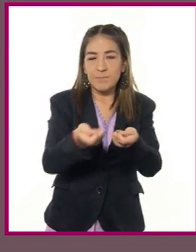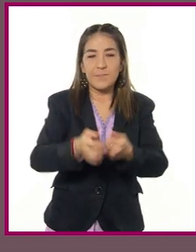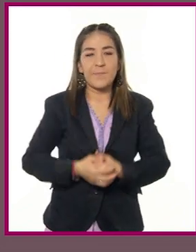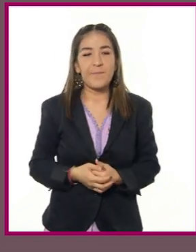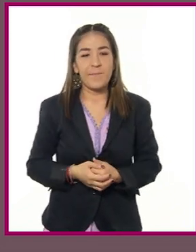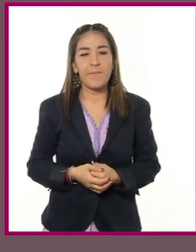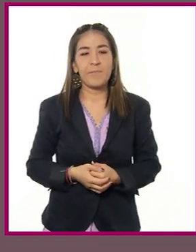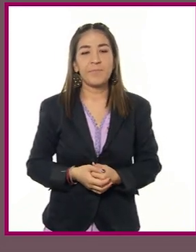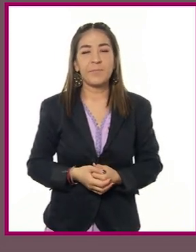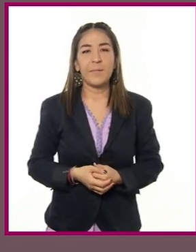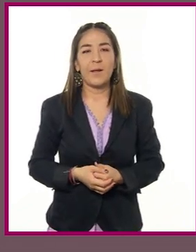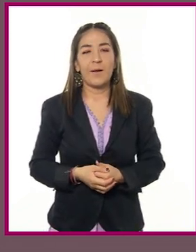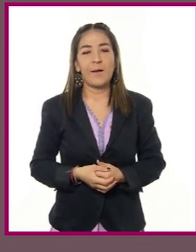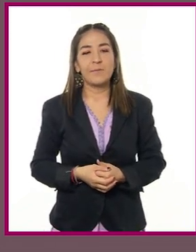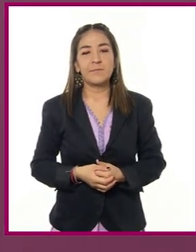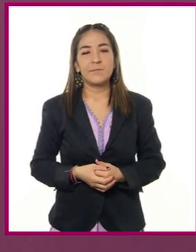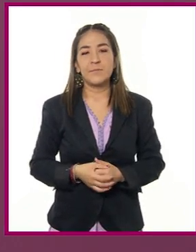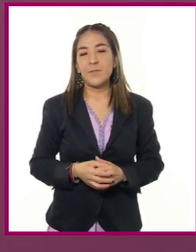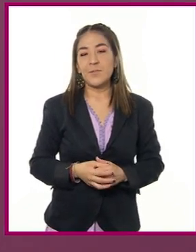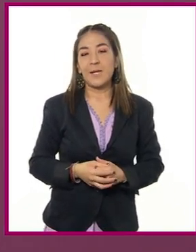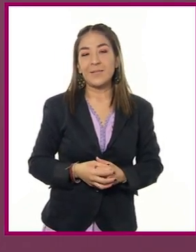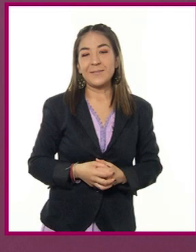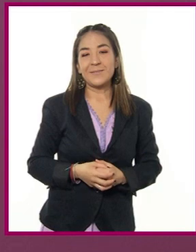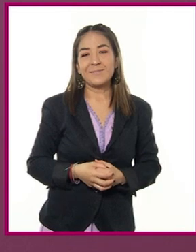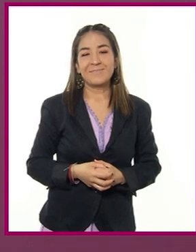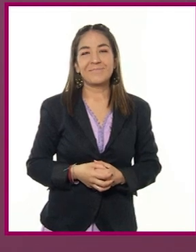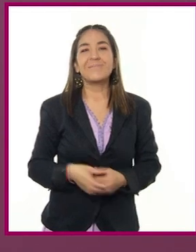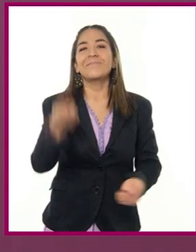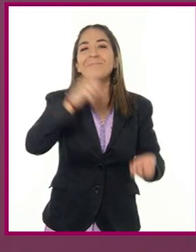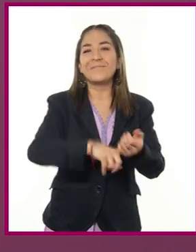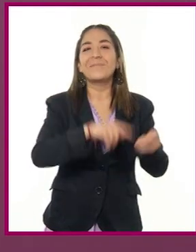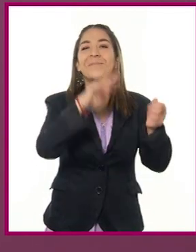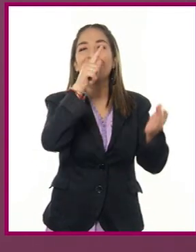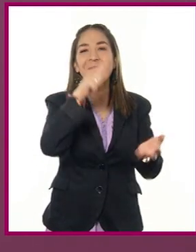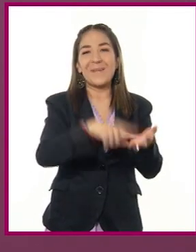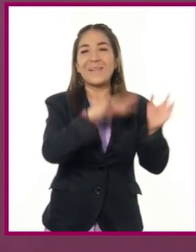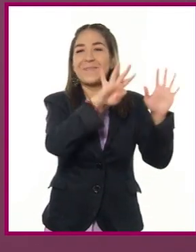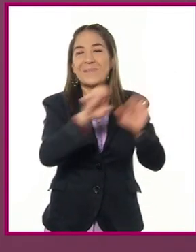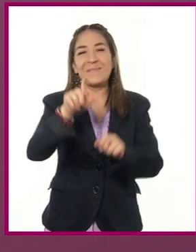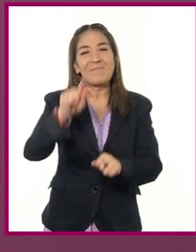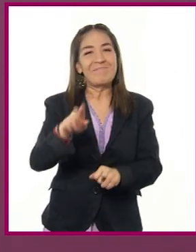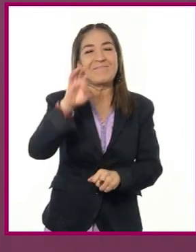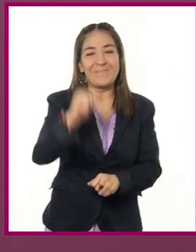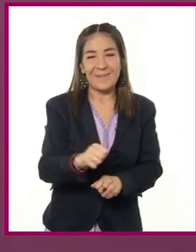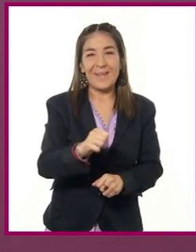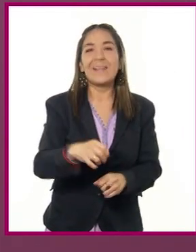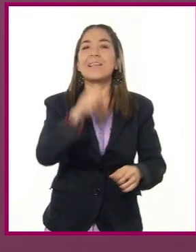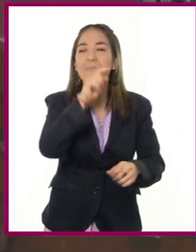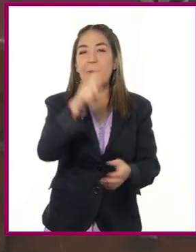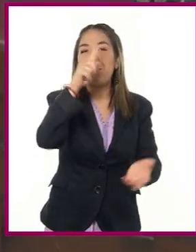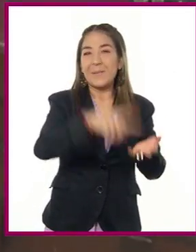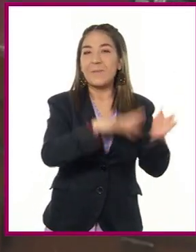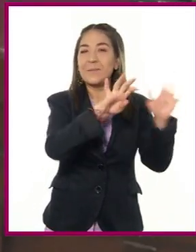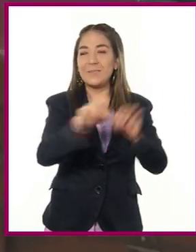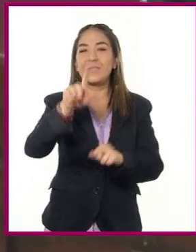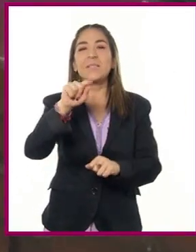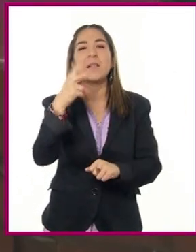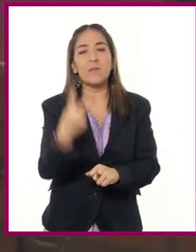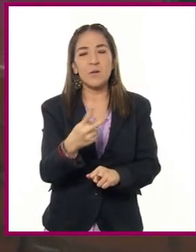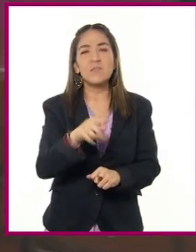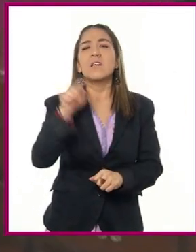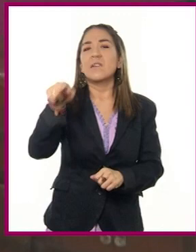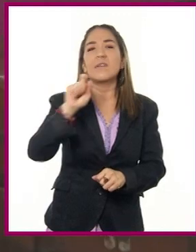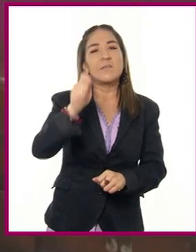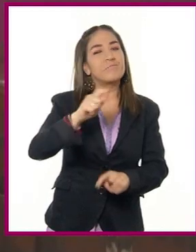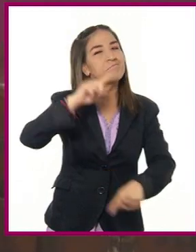Order 12291. Entre 1979 y 1982, se